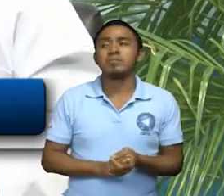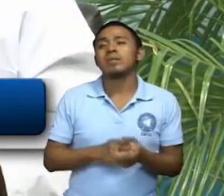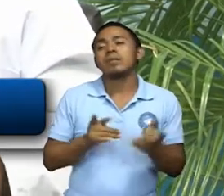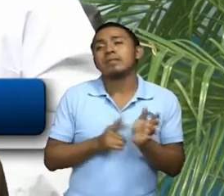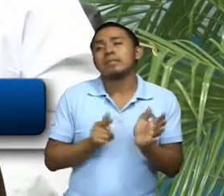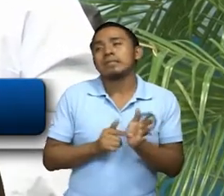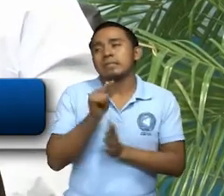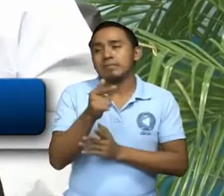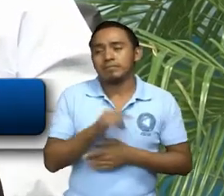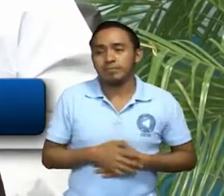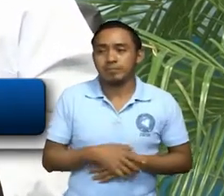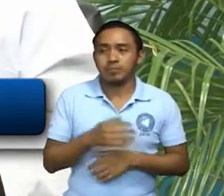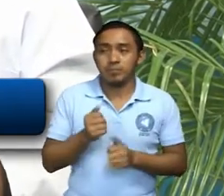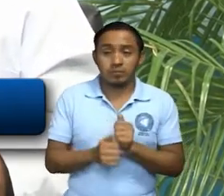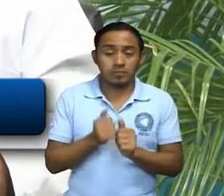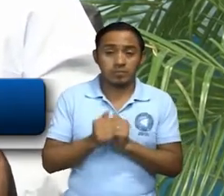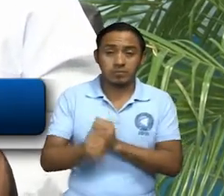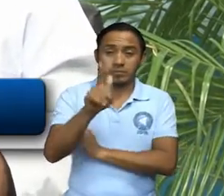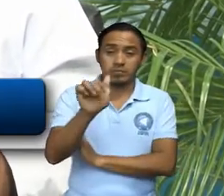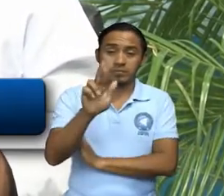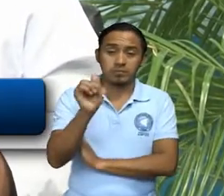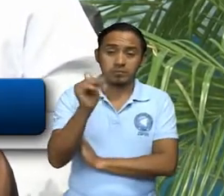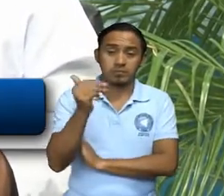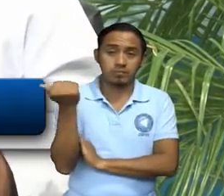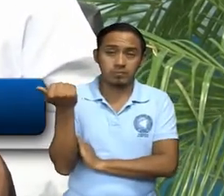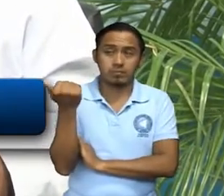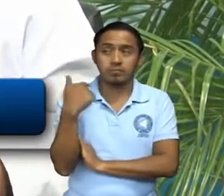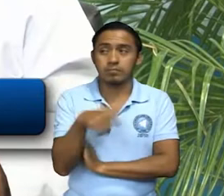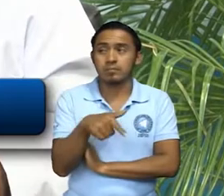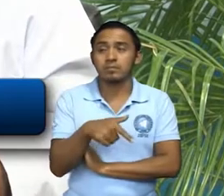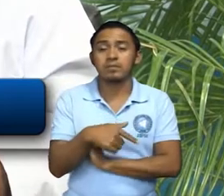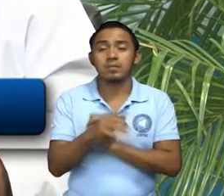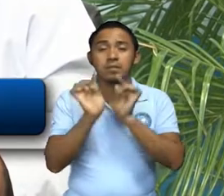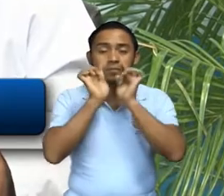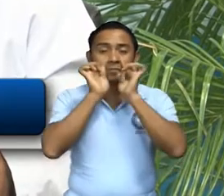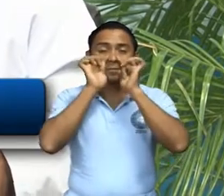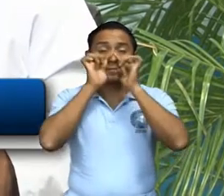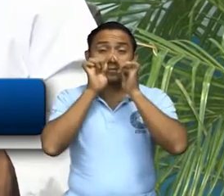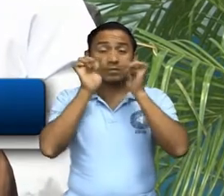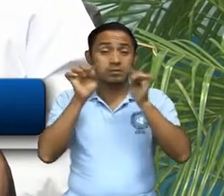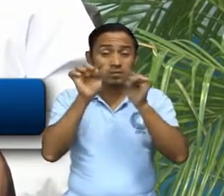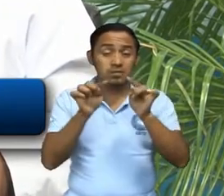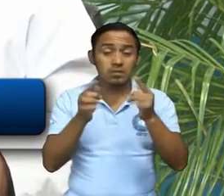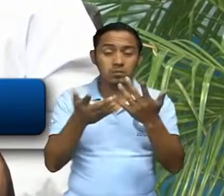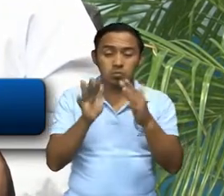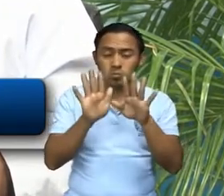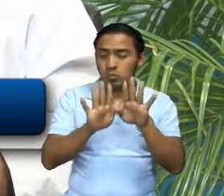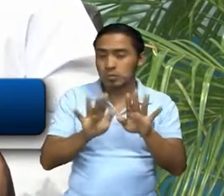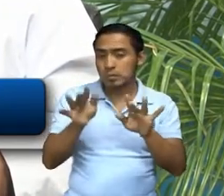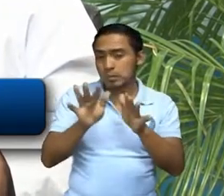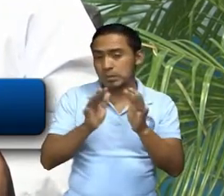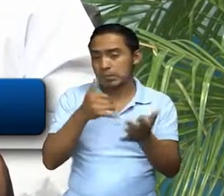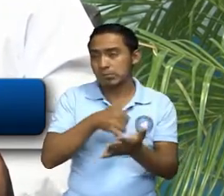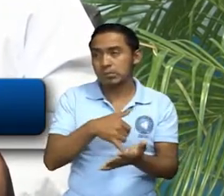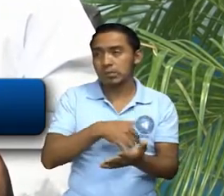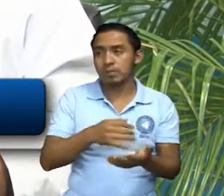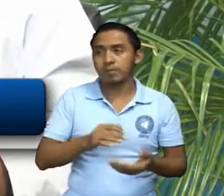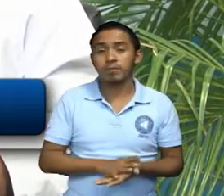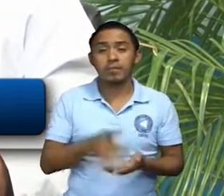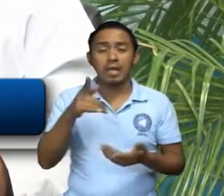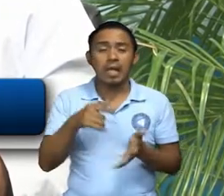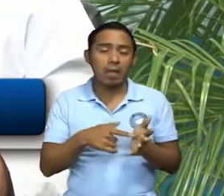ejemplo, tú tuviste un trauma. Ya esa piel ya quedó lesionada. Si a ti te da un resfriado